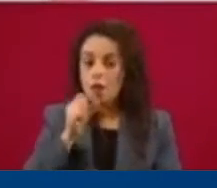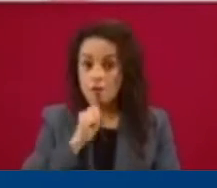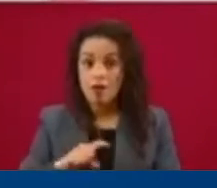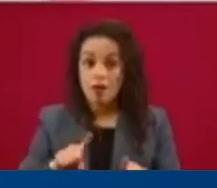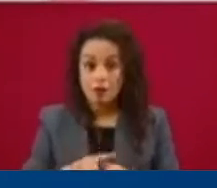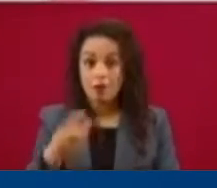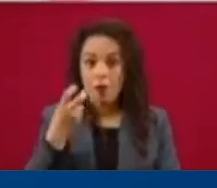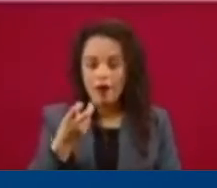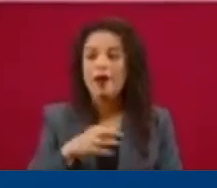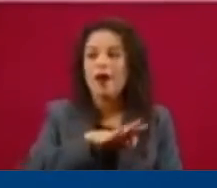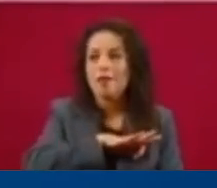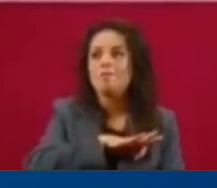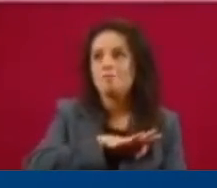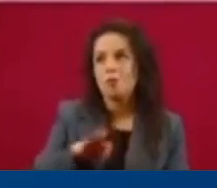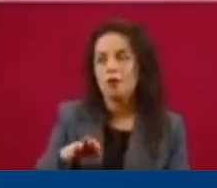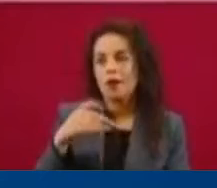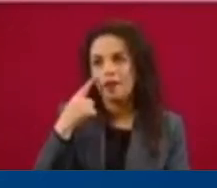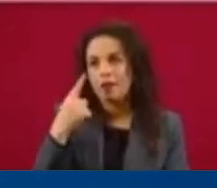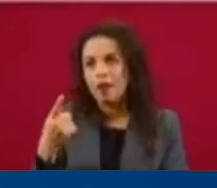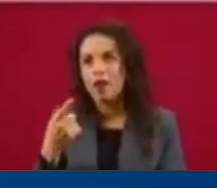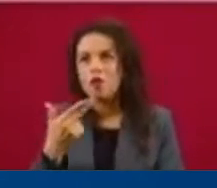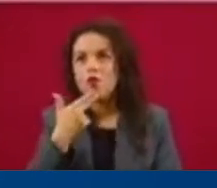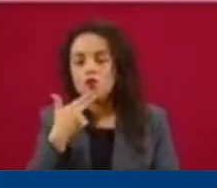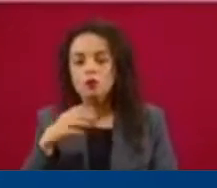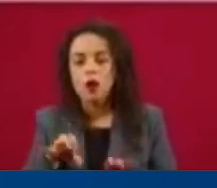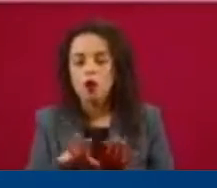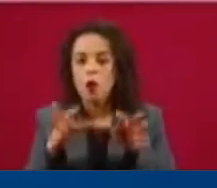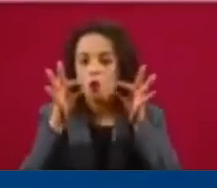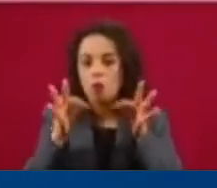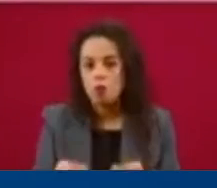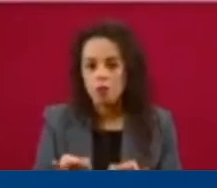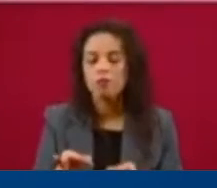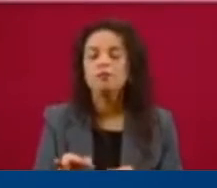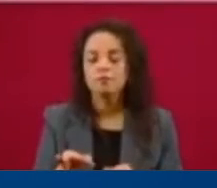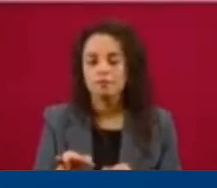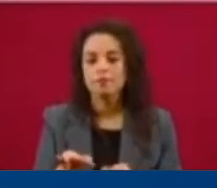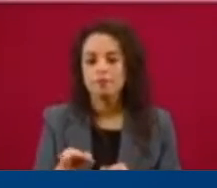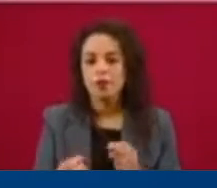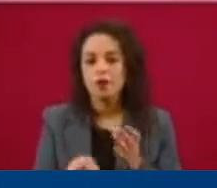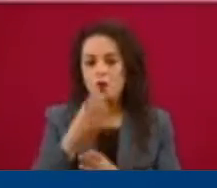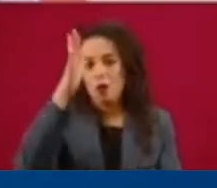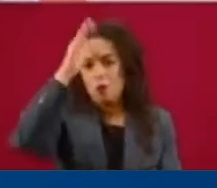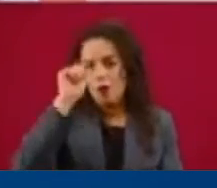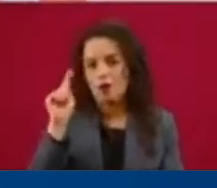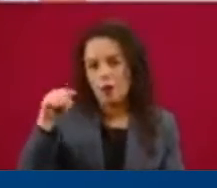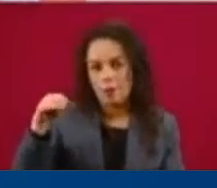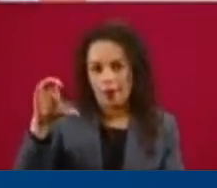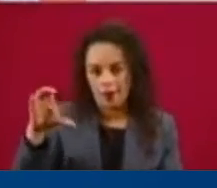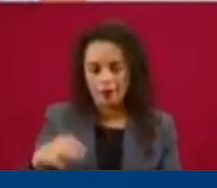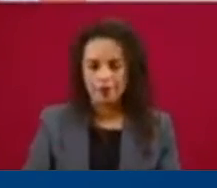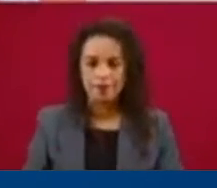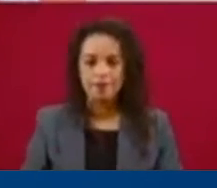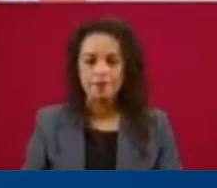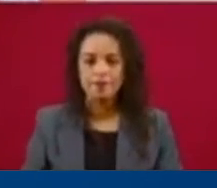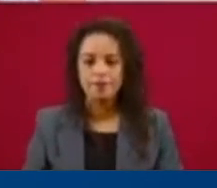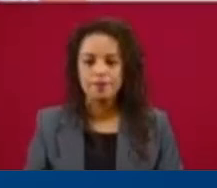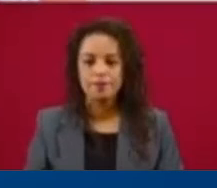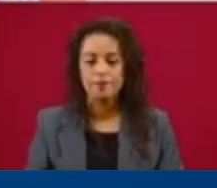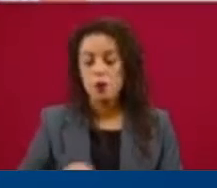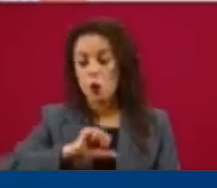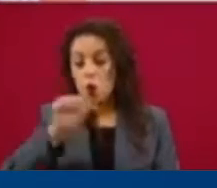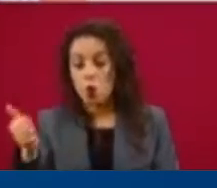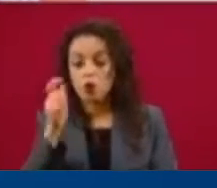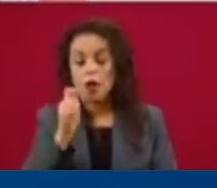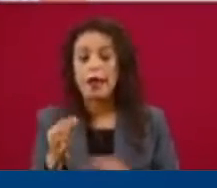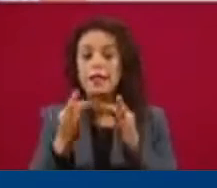manejo de la crisis en méxico recuerda seguirnos en todas nuestras redes sociales y plataformas que encontrarás en el sitio flow punto page diagonal